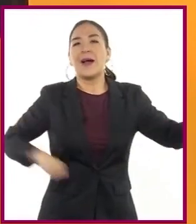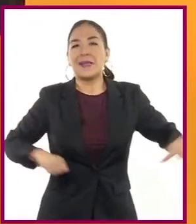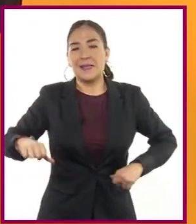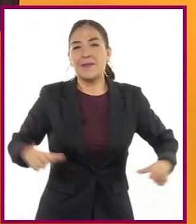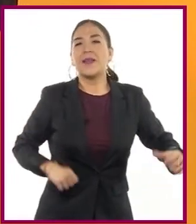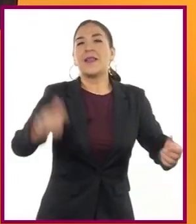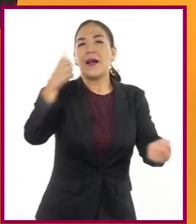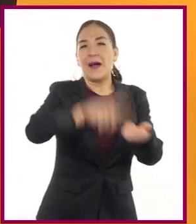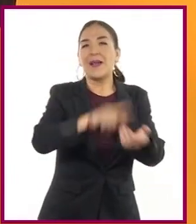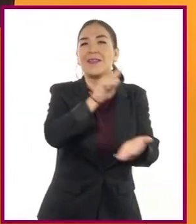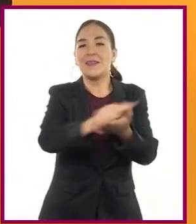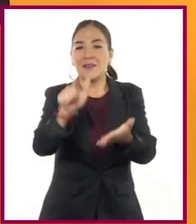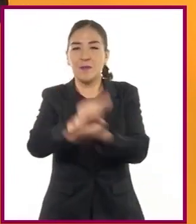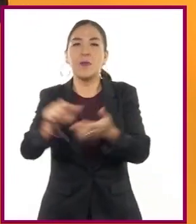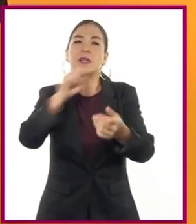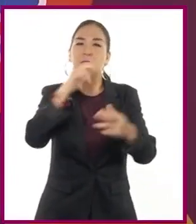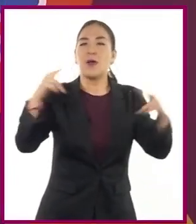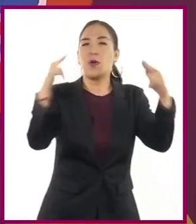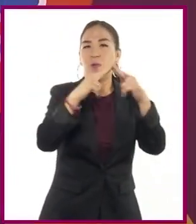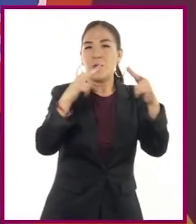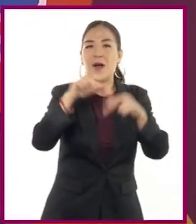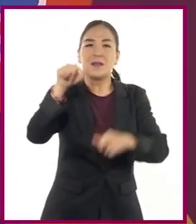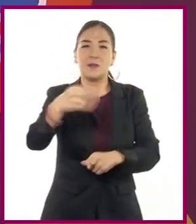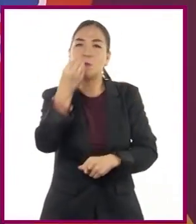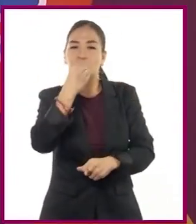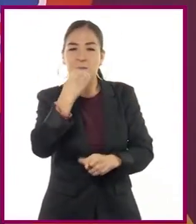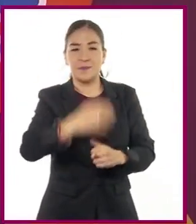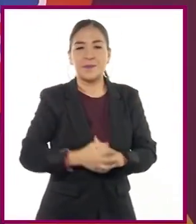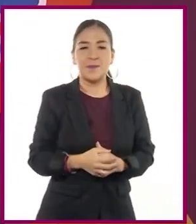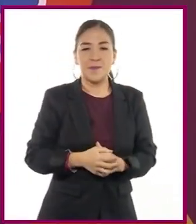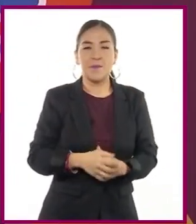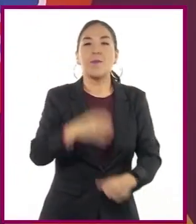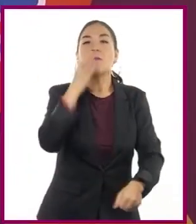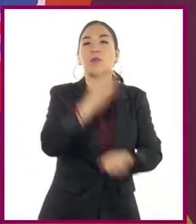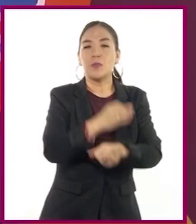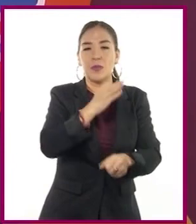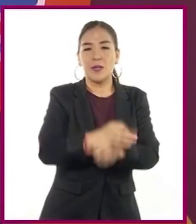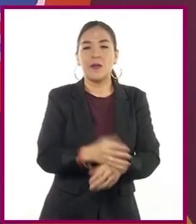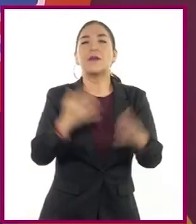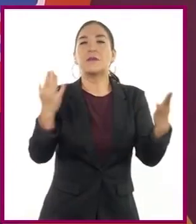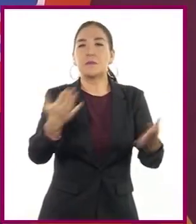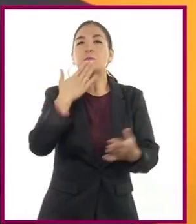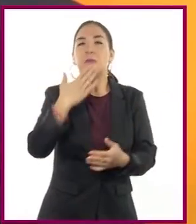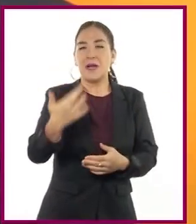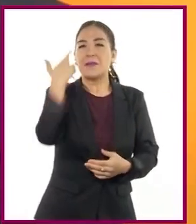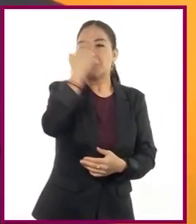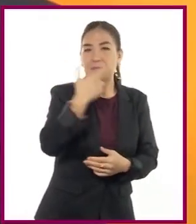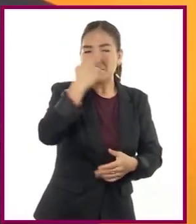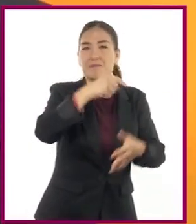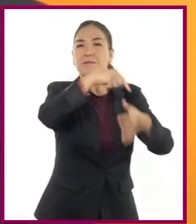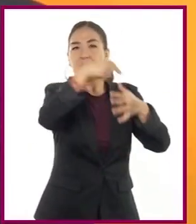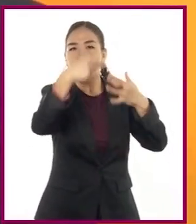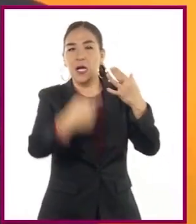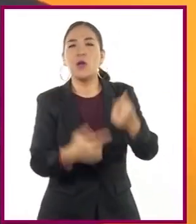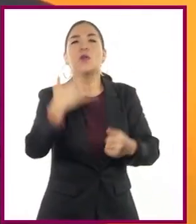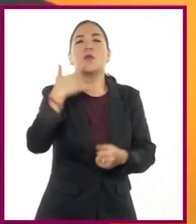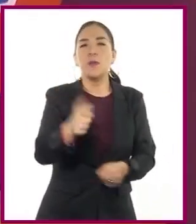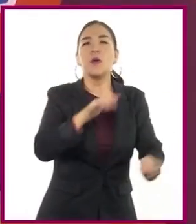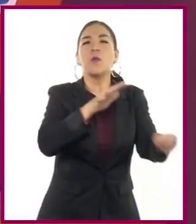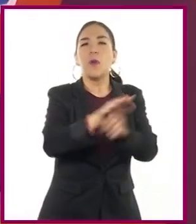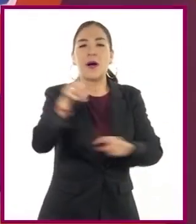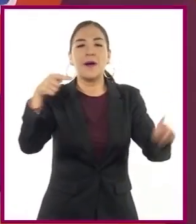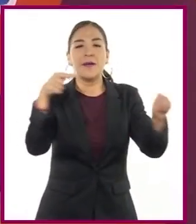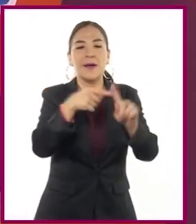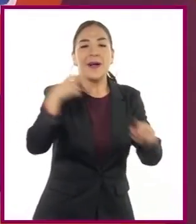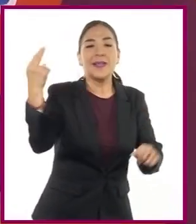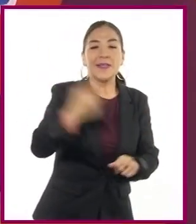tareas de higiene y alimentación en el hogar. Hemos hecho un muy buen análisis. Logramos identificar